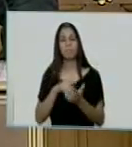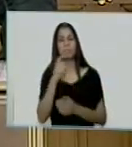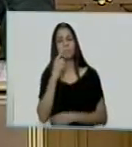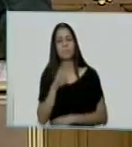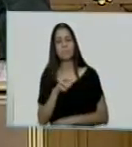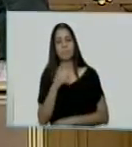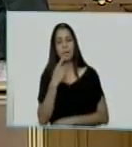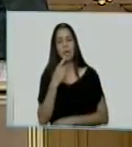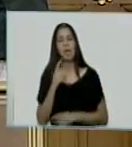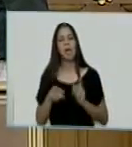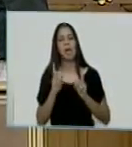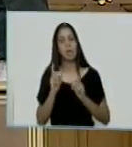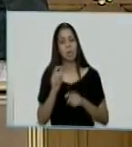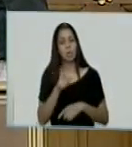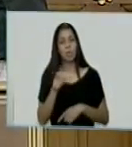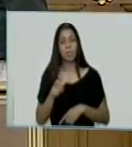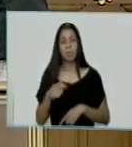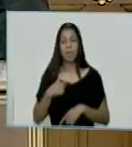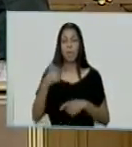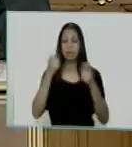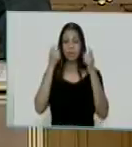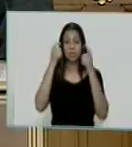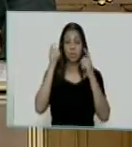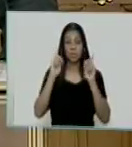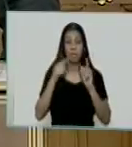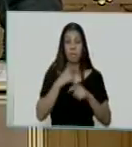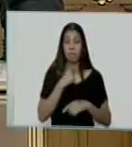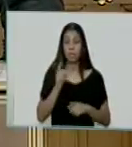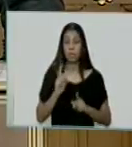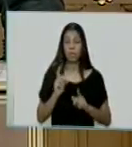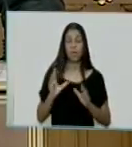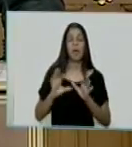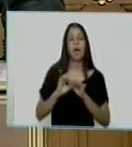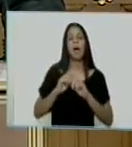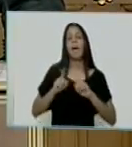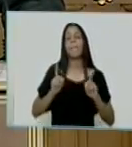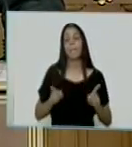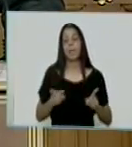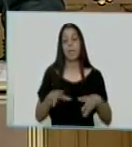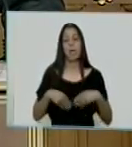Yo sé de casos, hay gente que dice, yo no soy chavista, pero yo eso no lo acepto.